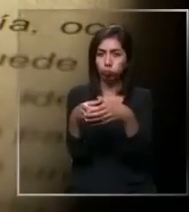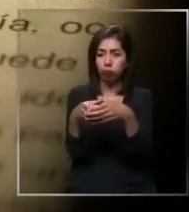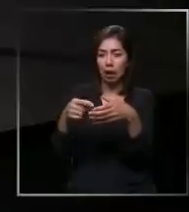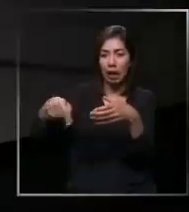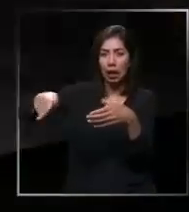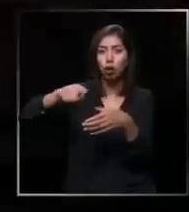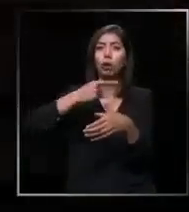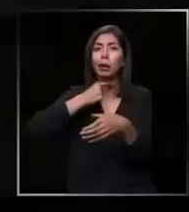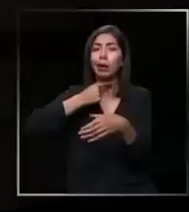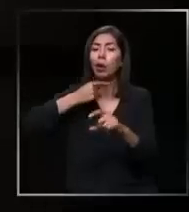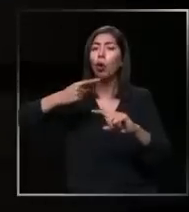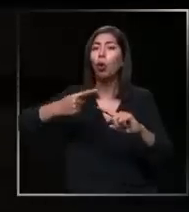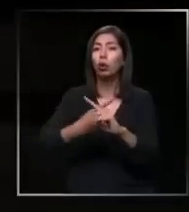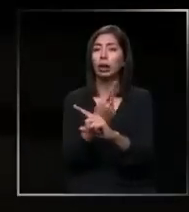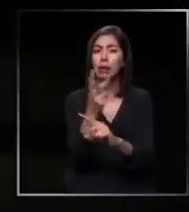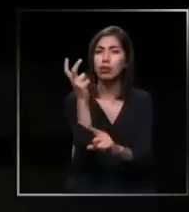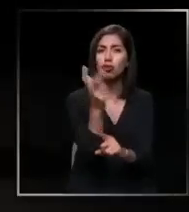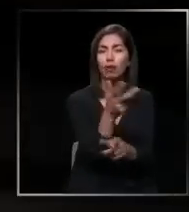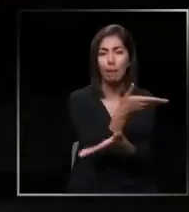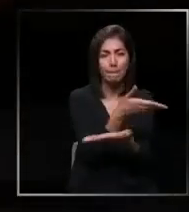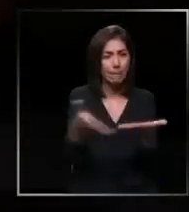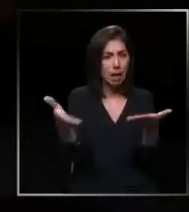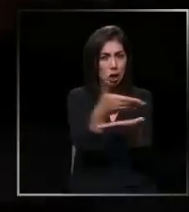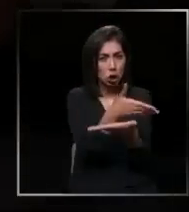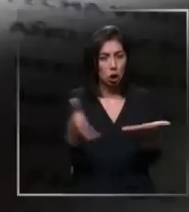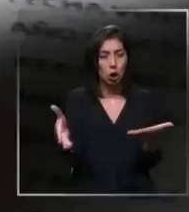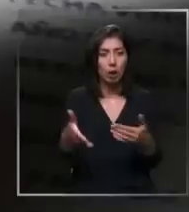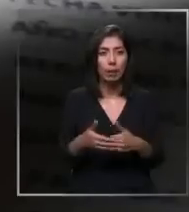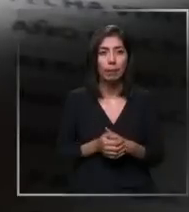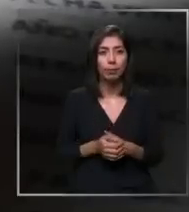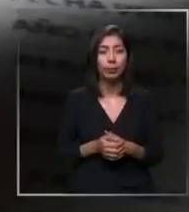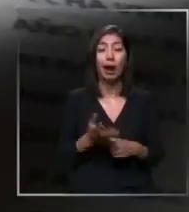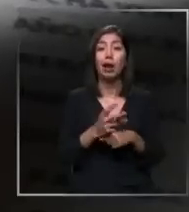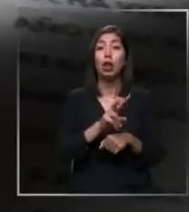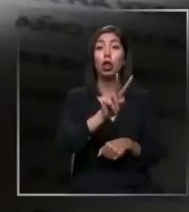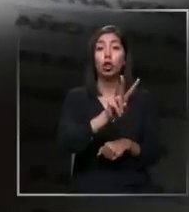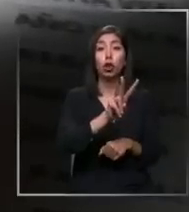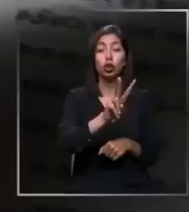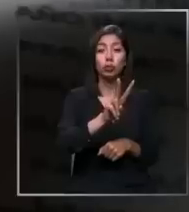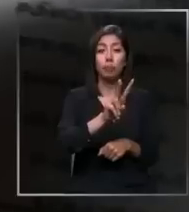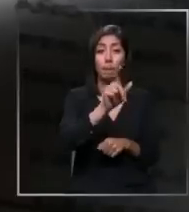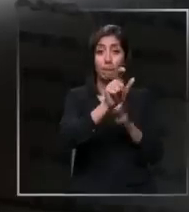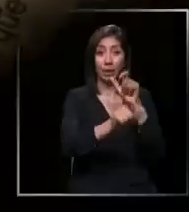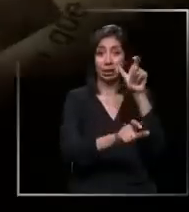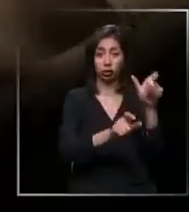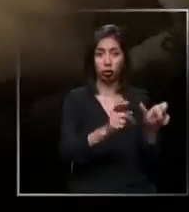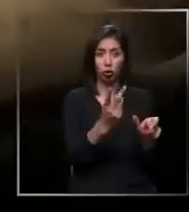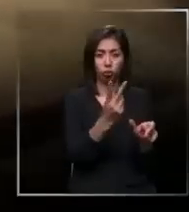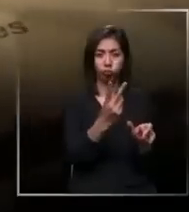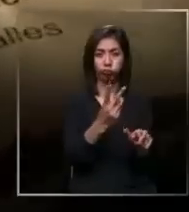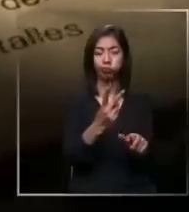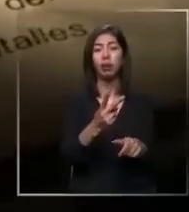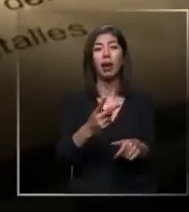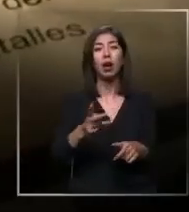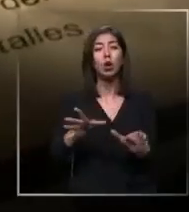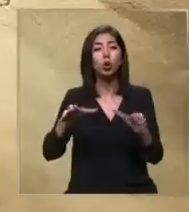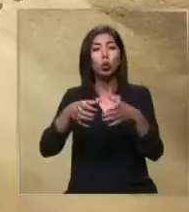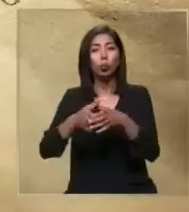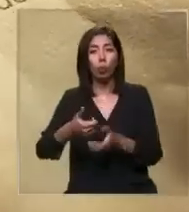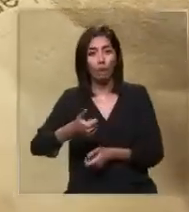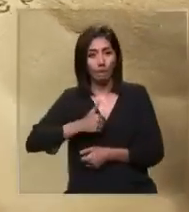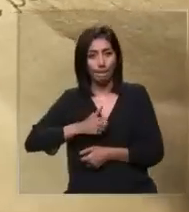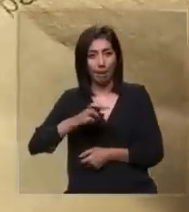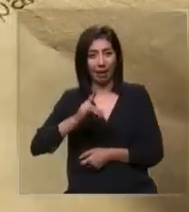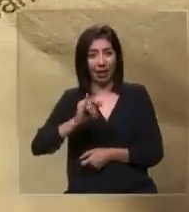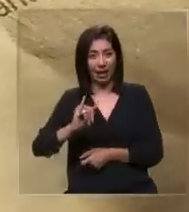cometer otro millonario golpe. Es más, se dan a conocer dos perfiles, tras la indagatoria de la Brigada Investigadora de Robos Occidente de la